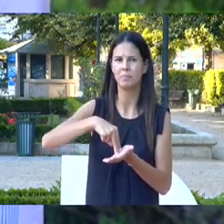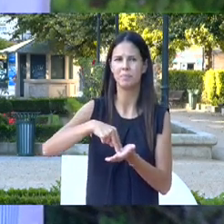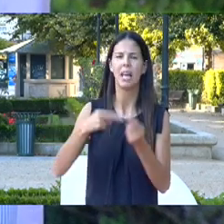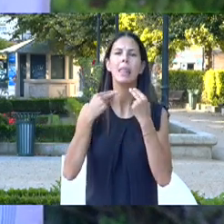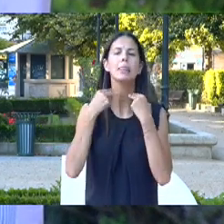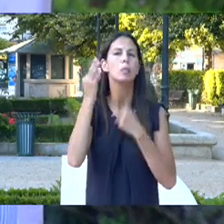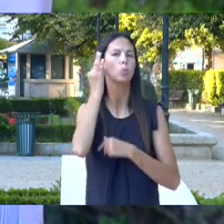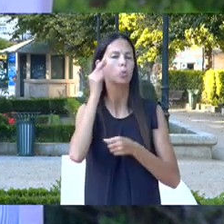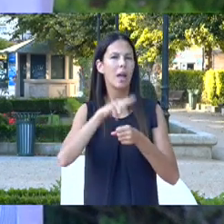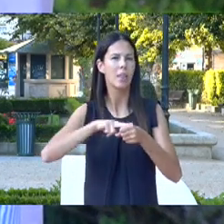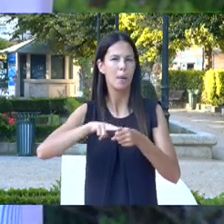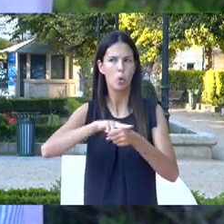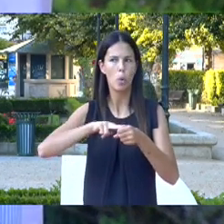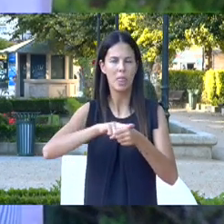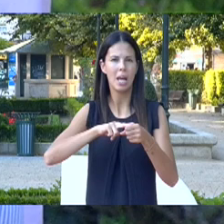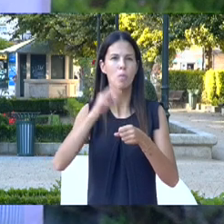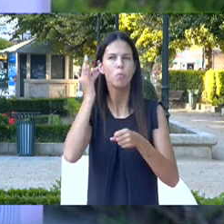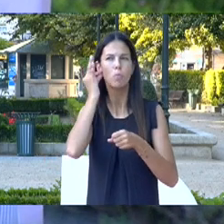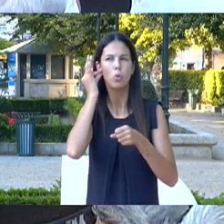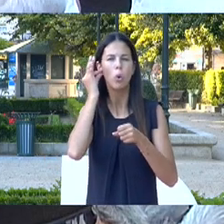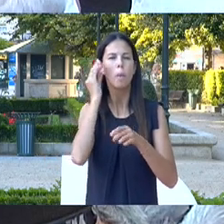deputada provincial da Muller e da